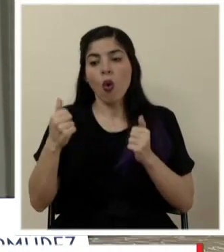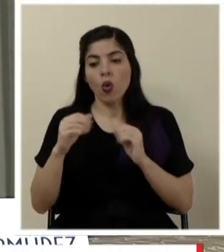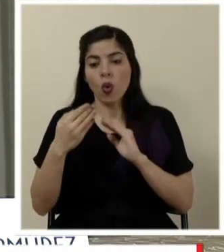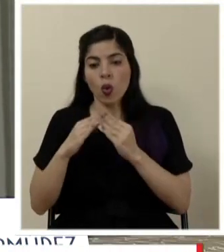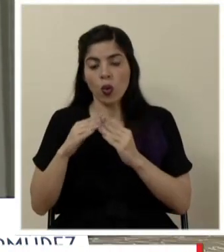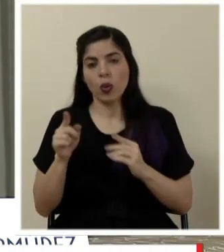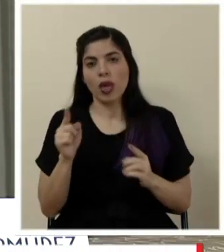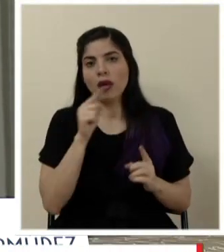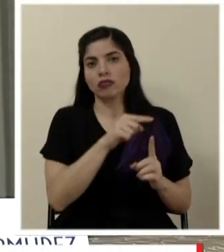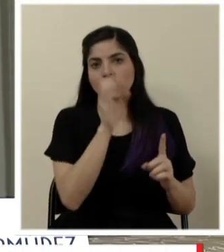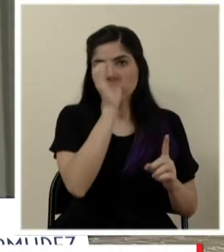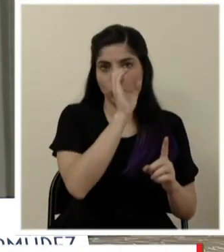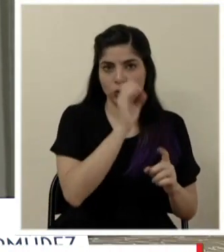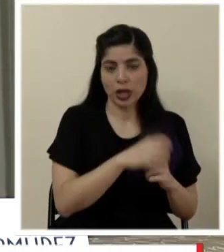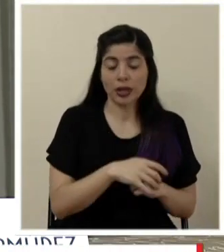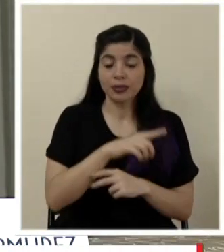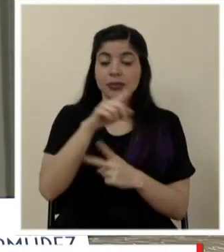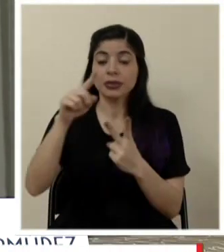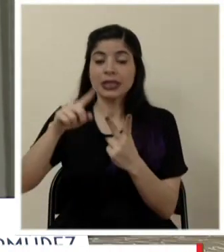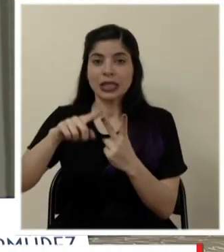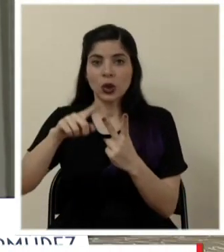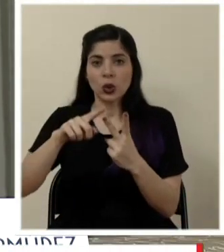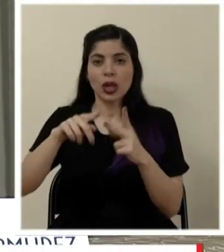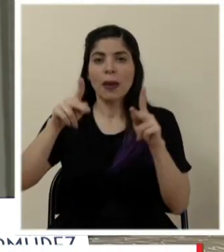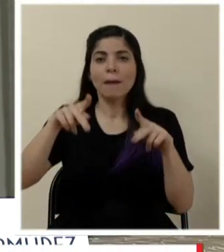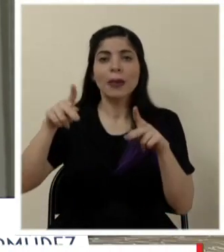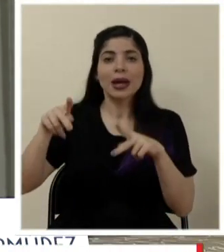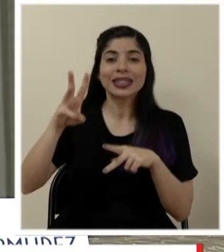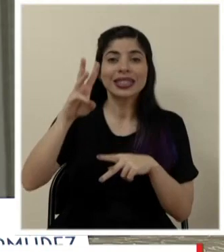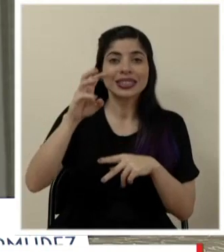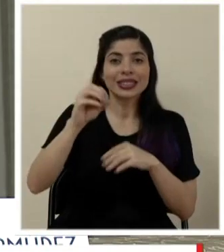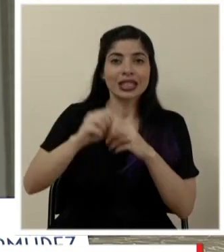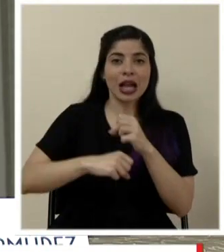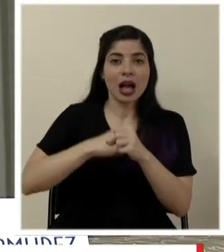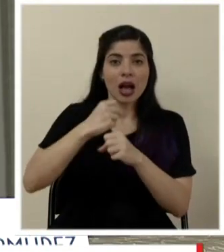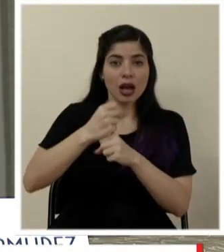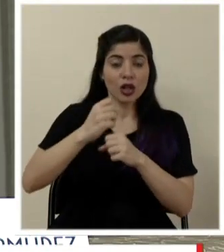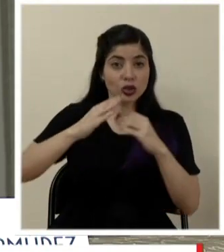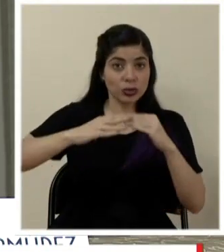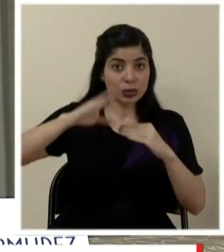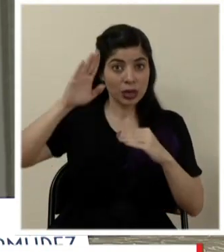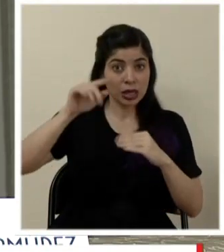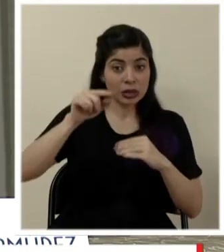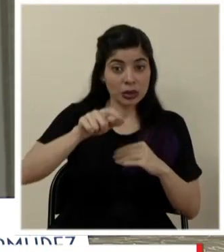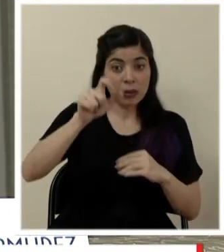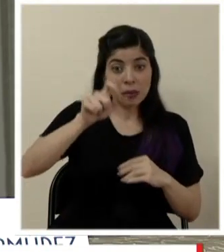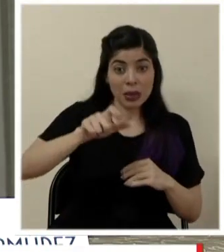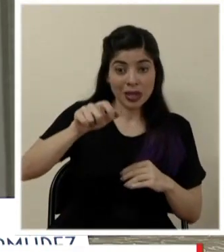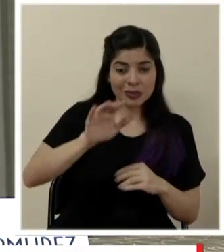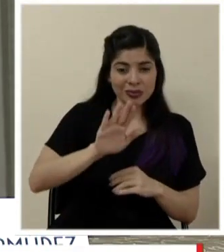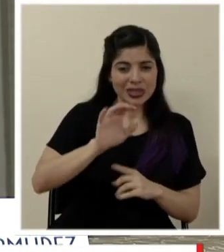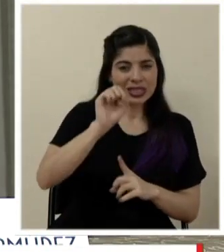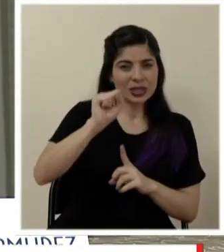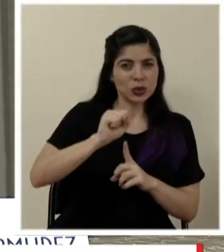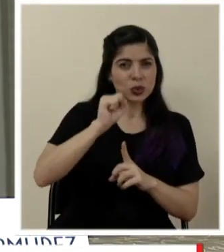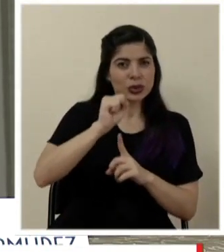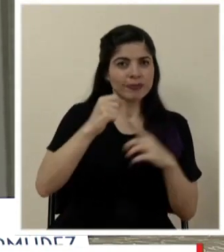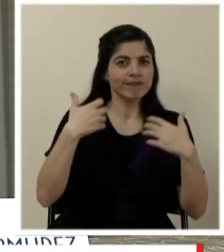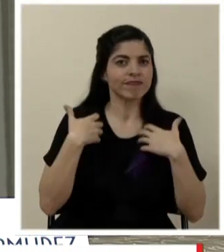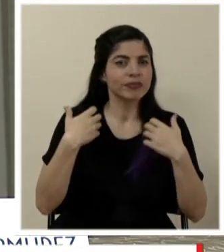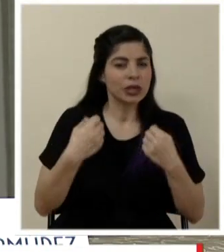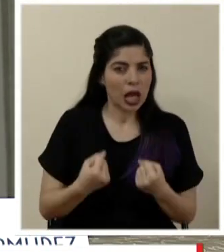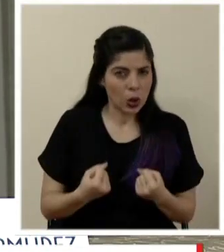comunidad. Segundo, población que es mayor de 60 años, que está en una condición también de